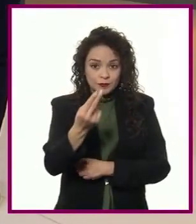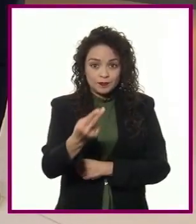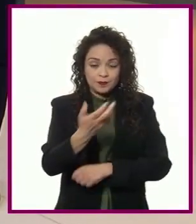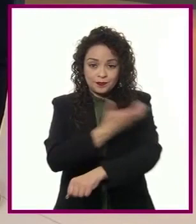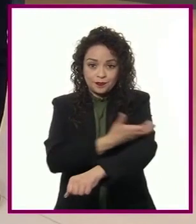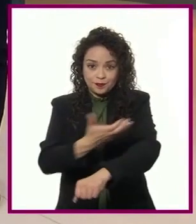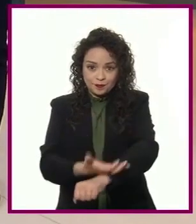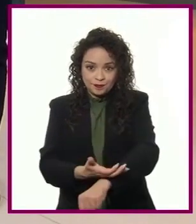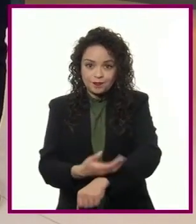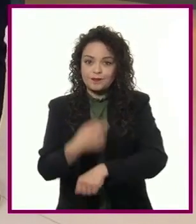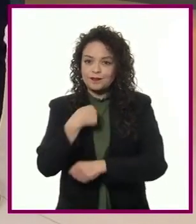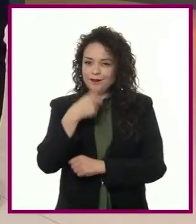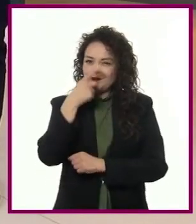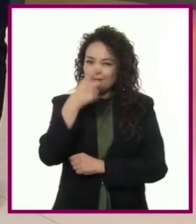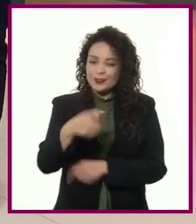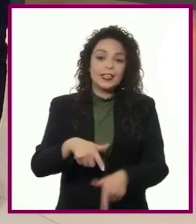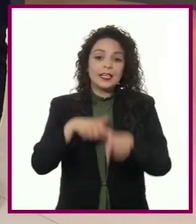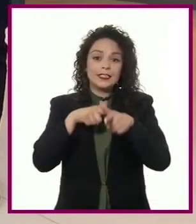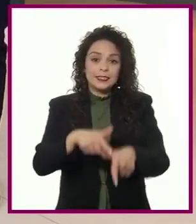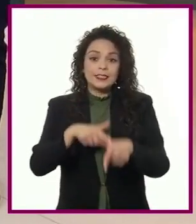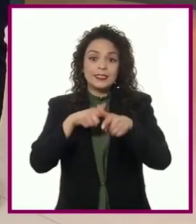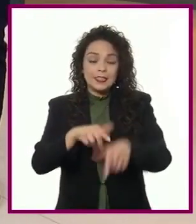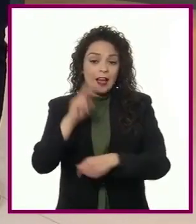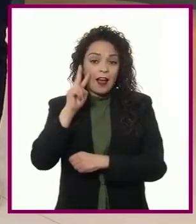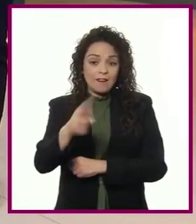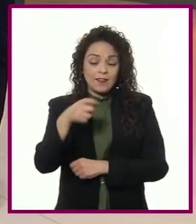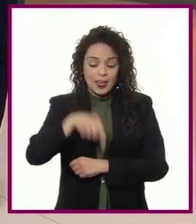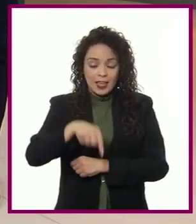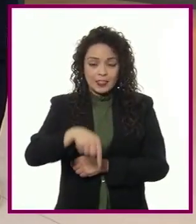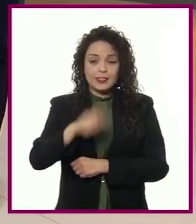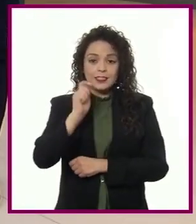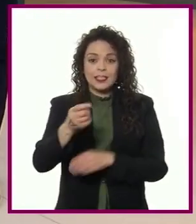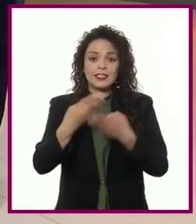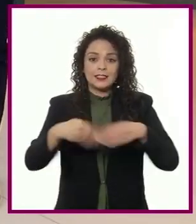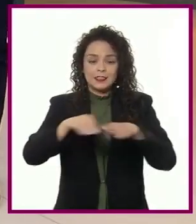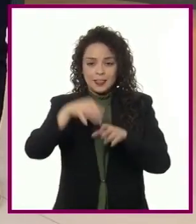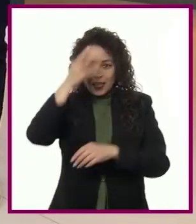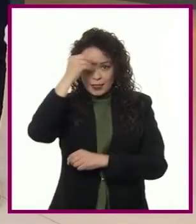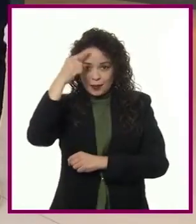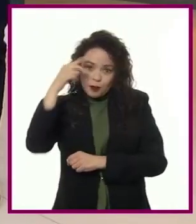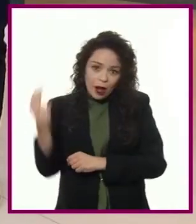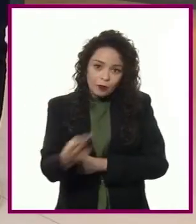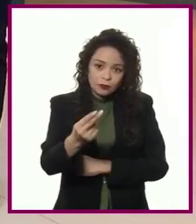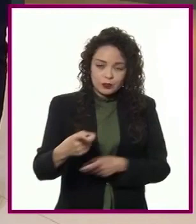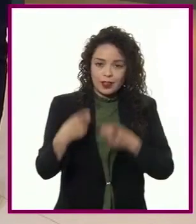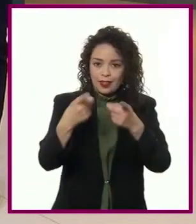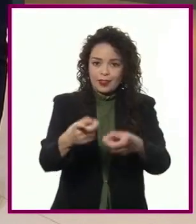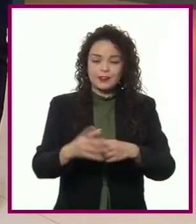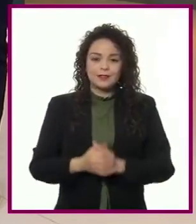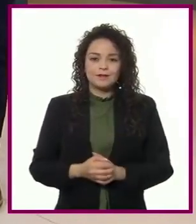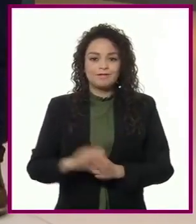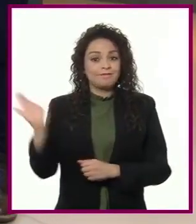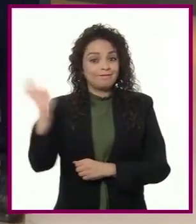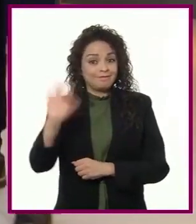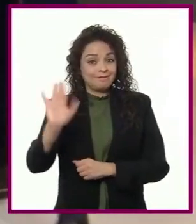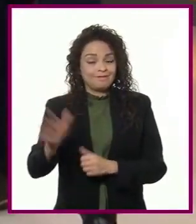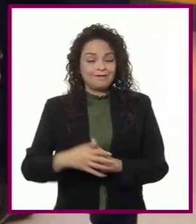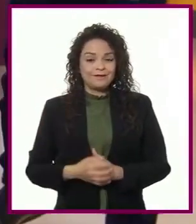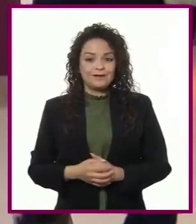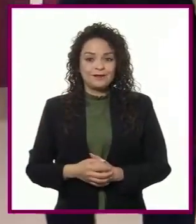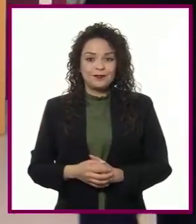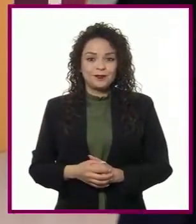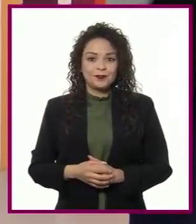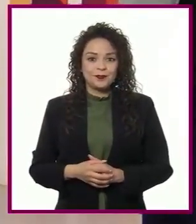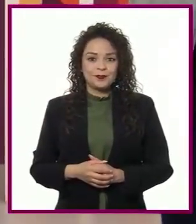acompañan, les invito a seguir con los contenidos que Aprende en Casa tiene para ustedes. Hasta pronto. demostró